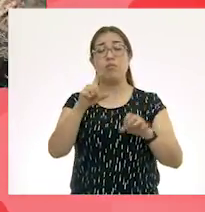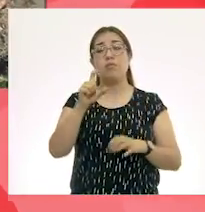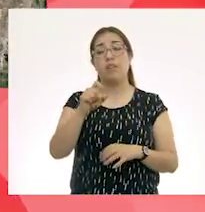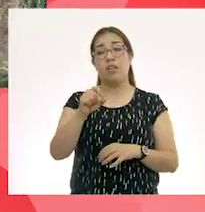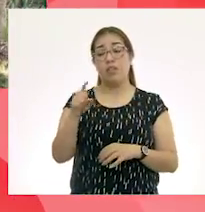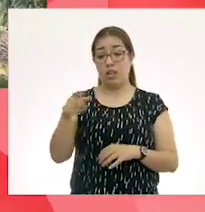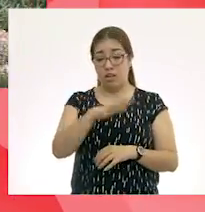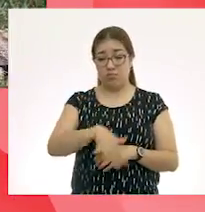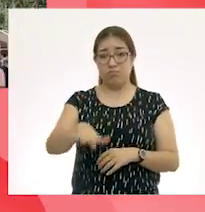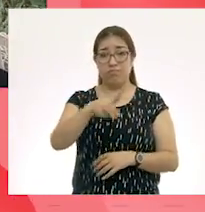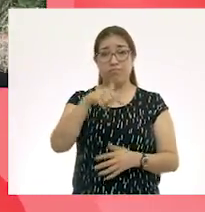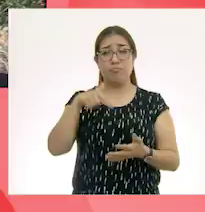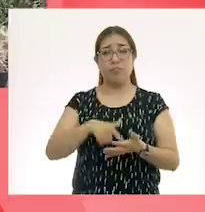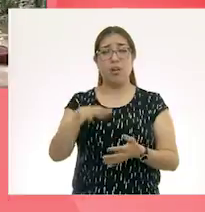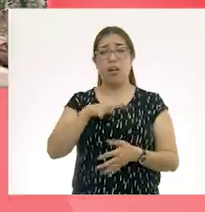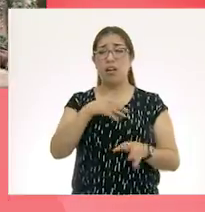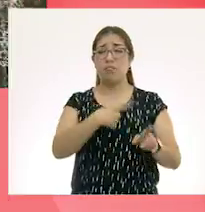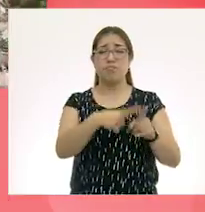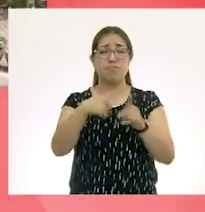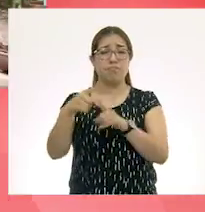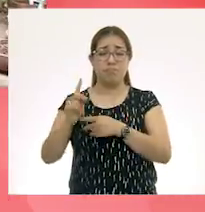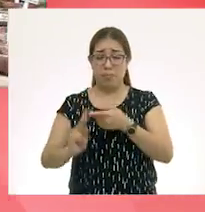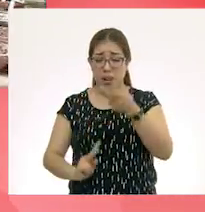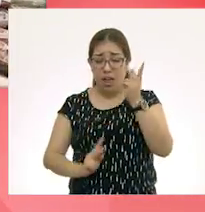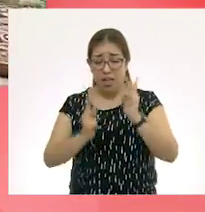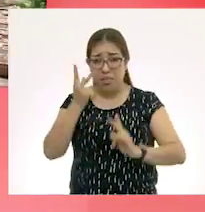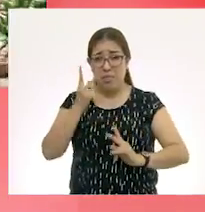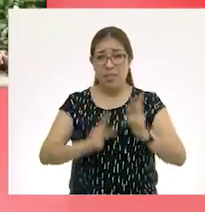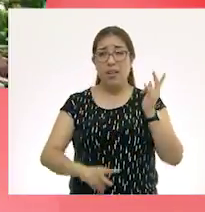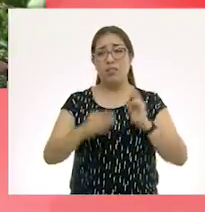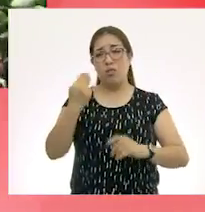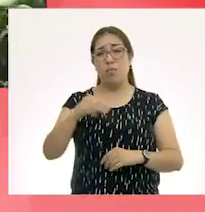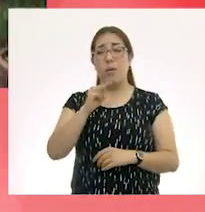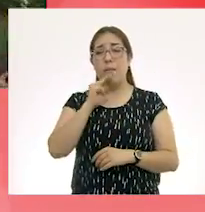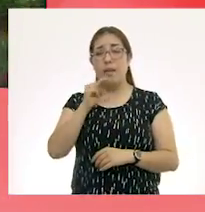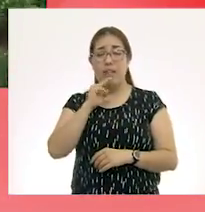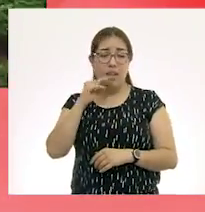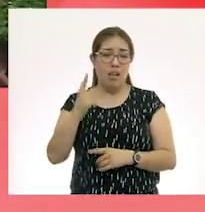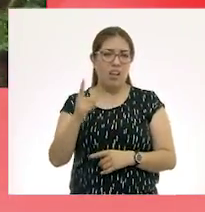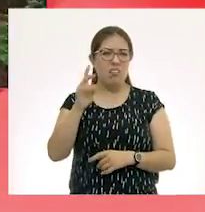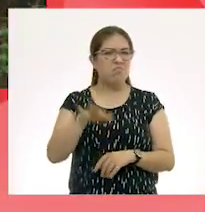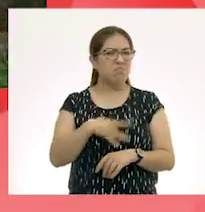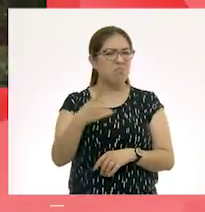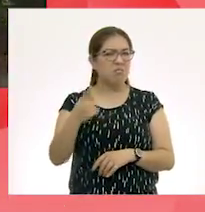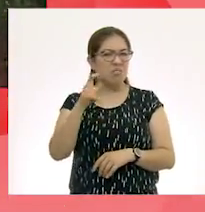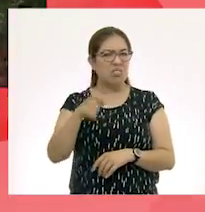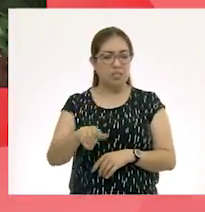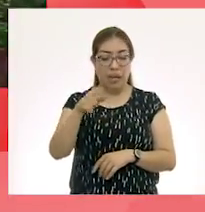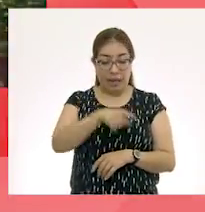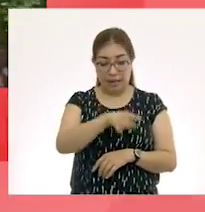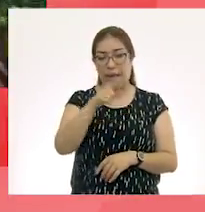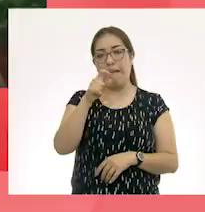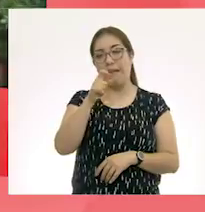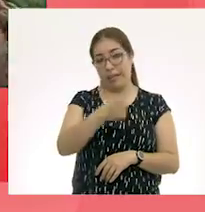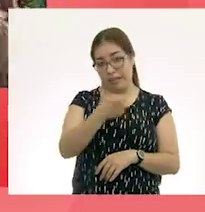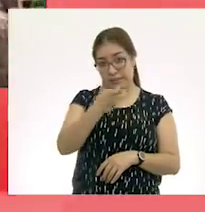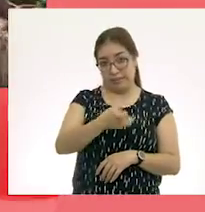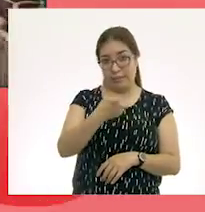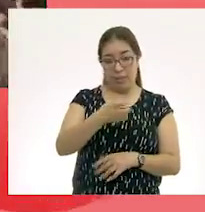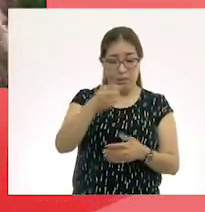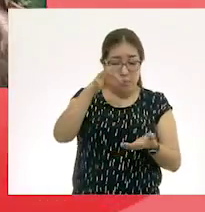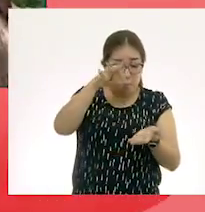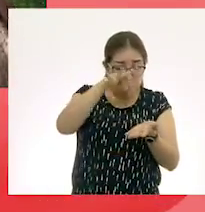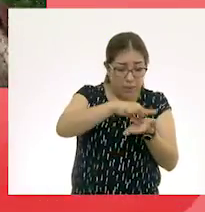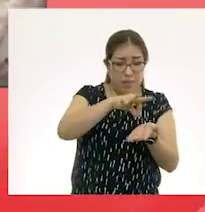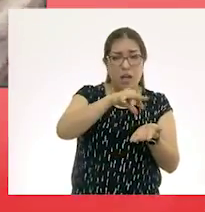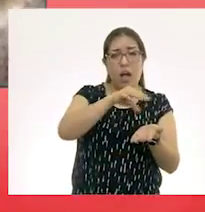observamos se encuentran puras plantas madre. ¿Qué quiere decir? Que de estas plantas sacamos la semilla para posteriormente llevar a cabo